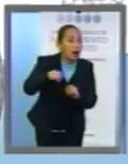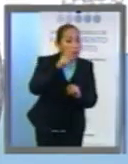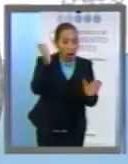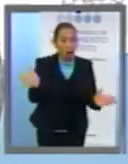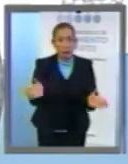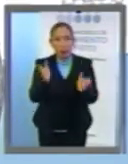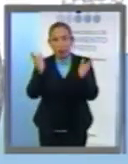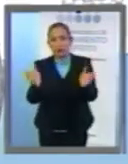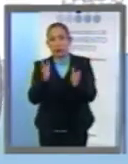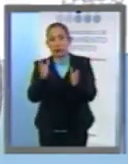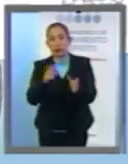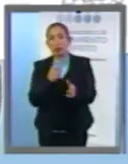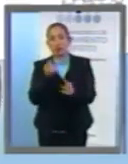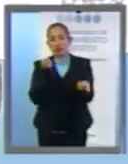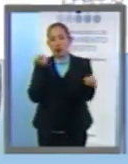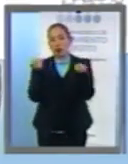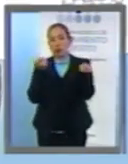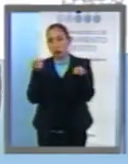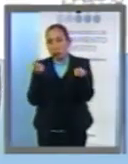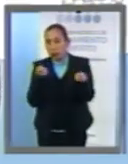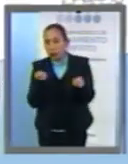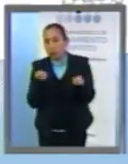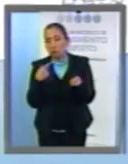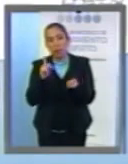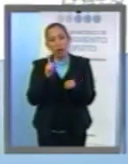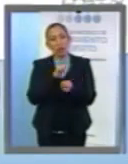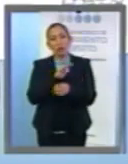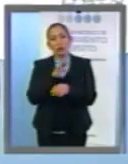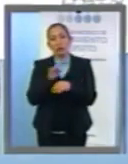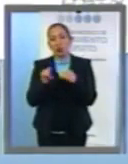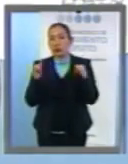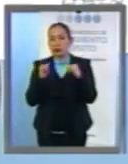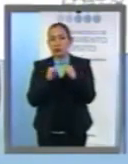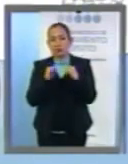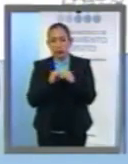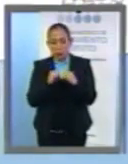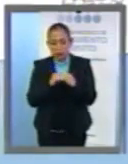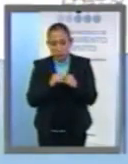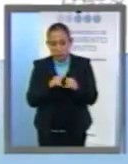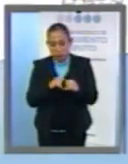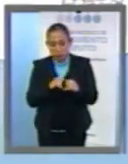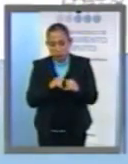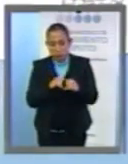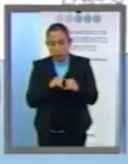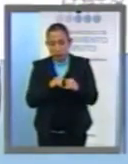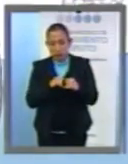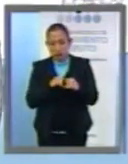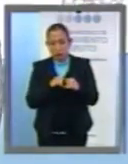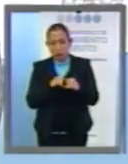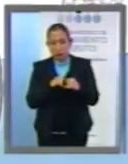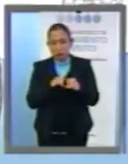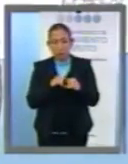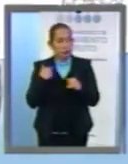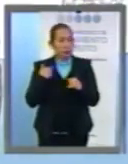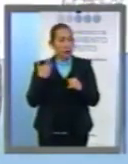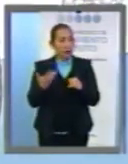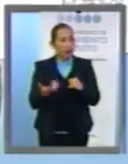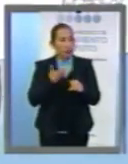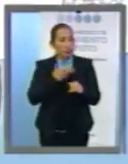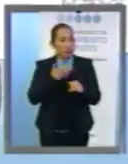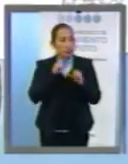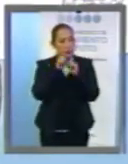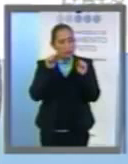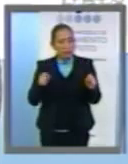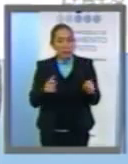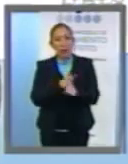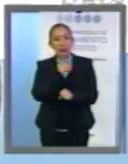impulsar estos medios de control. Pero bueno, con toda la apertura del instituto para contribuir y apoyar en lo que se pueda a este Sistema